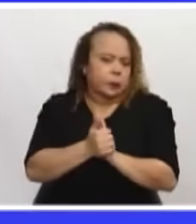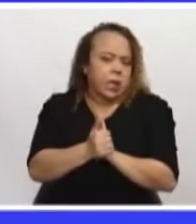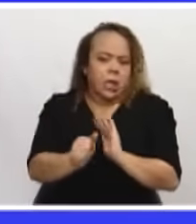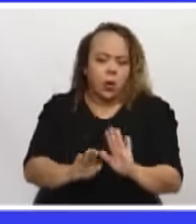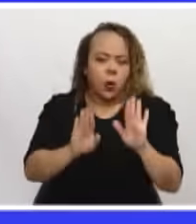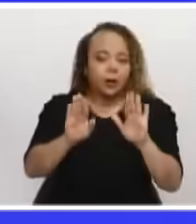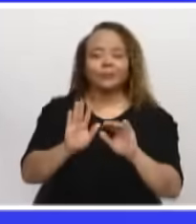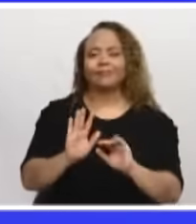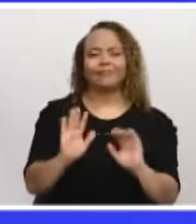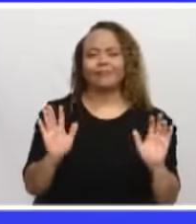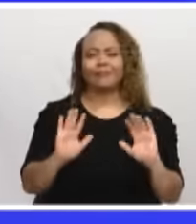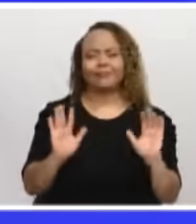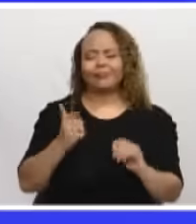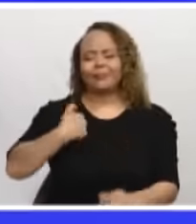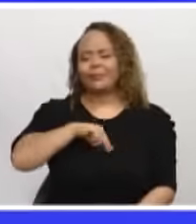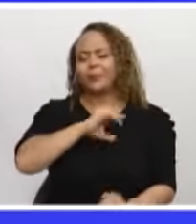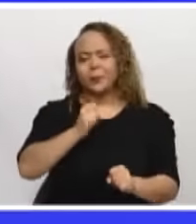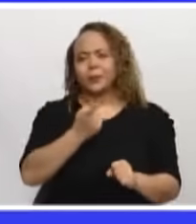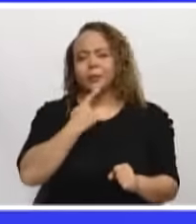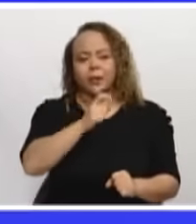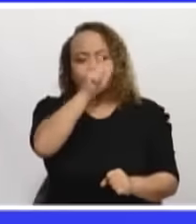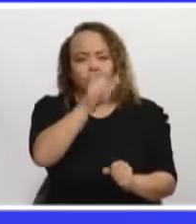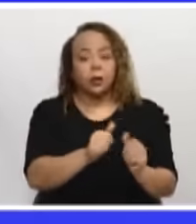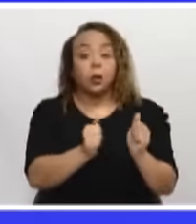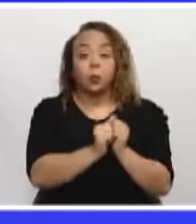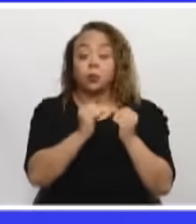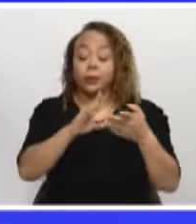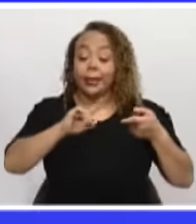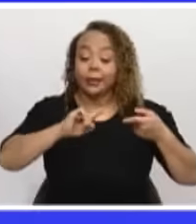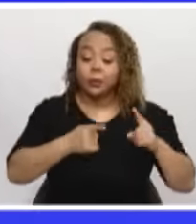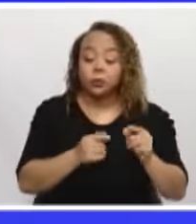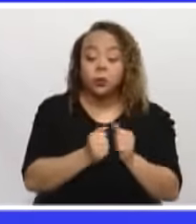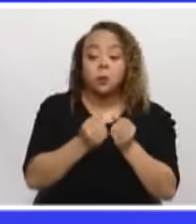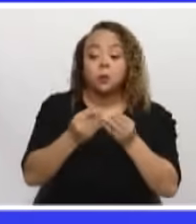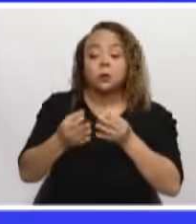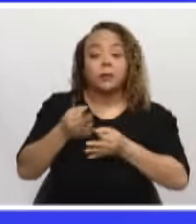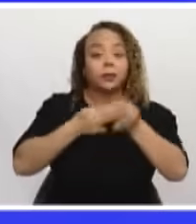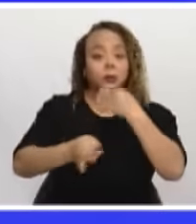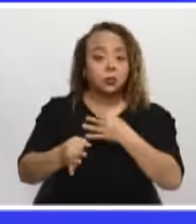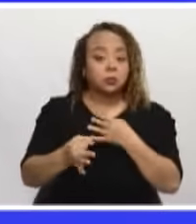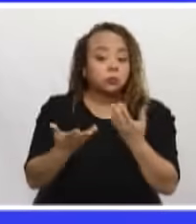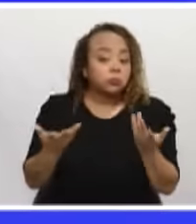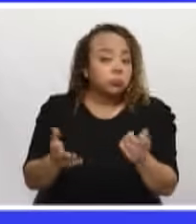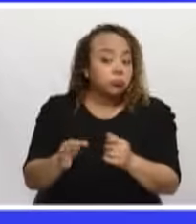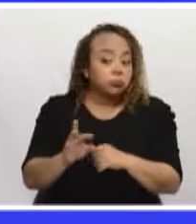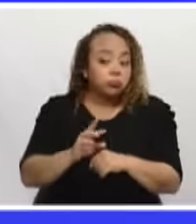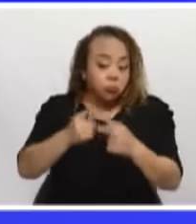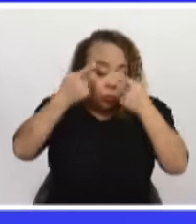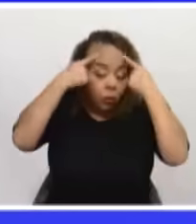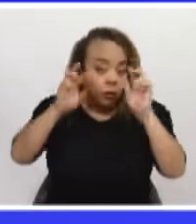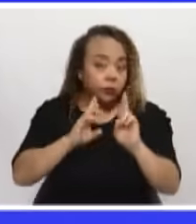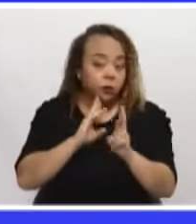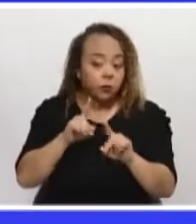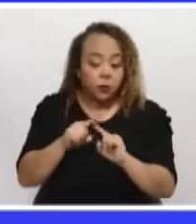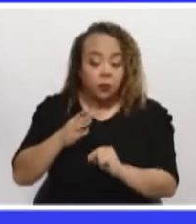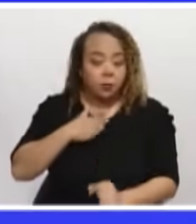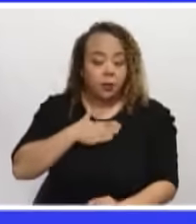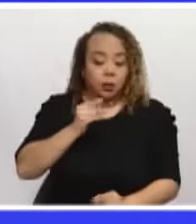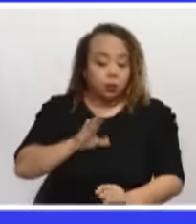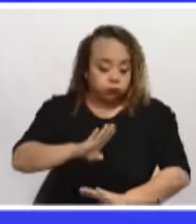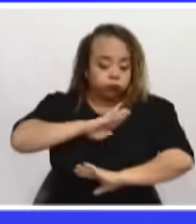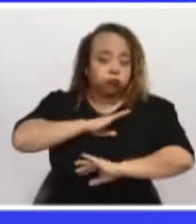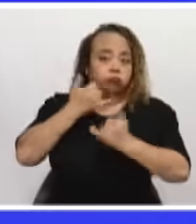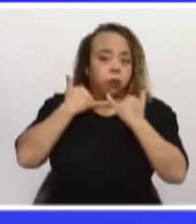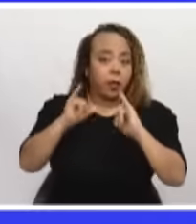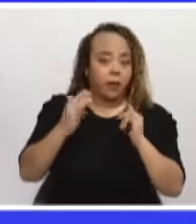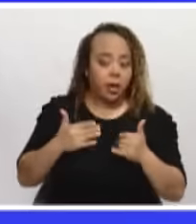Vladimir no lo que podemos decir de Vladimir es que con muchas lesiones con mucha rotación ha encontrado la forma de sacar resultados Pero a mí no me está llenando todavía